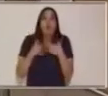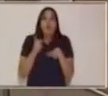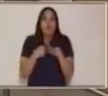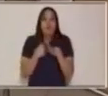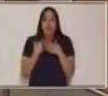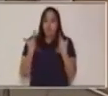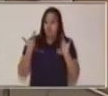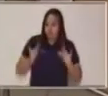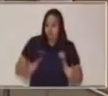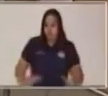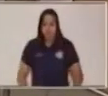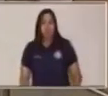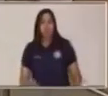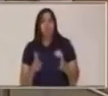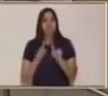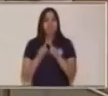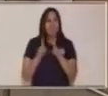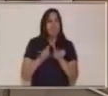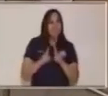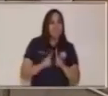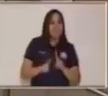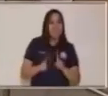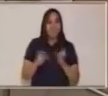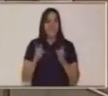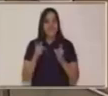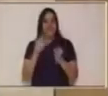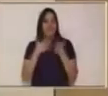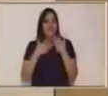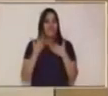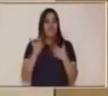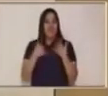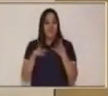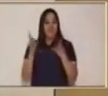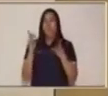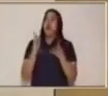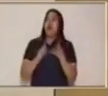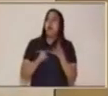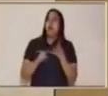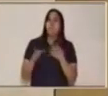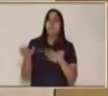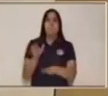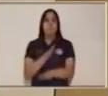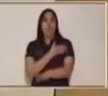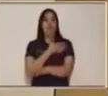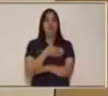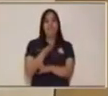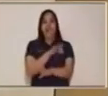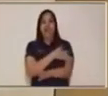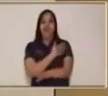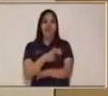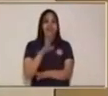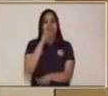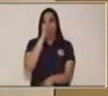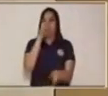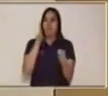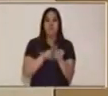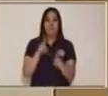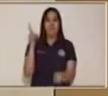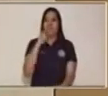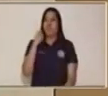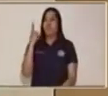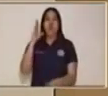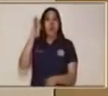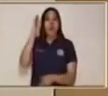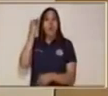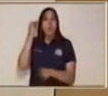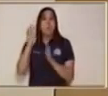en ciertas épocas con colores diferentes. Y claro, la música. La música es muy importante. Porque no es la